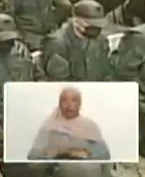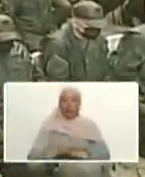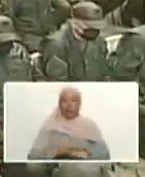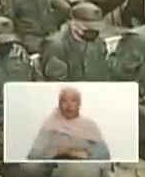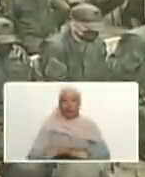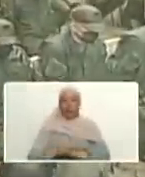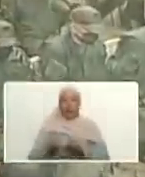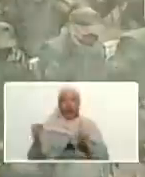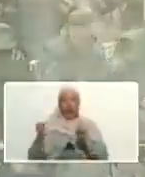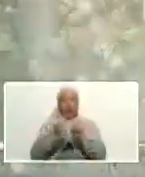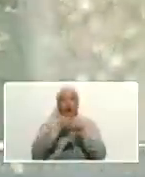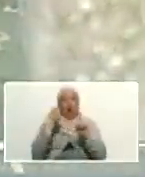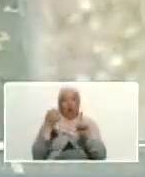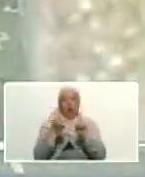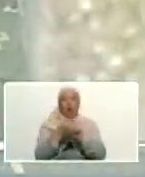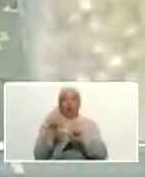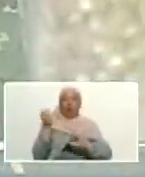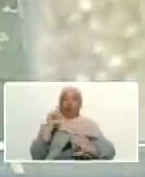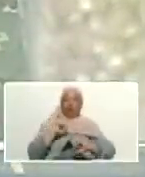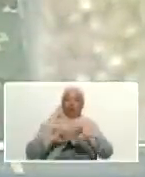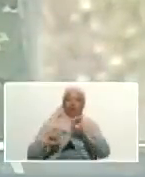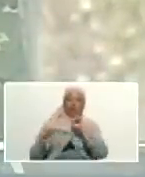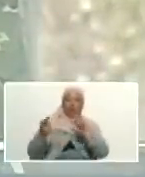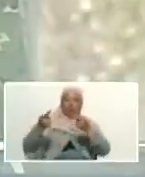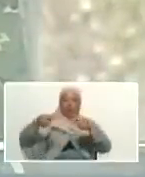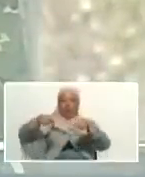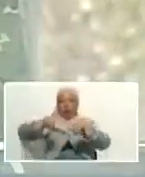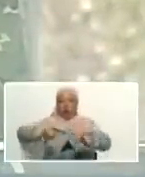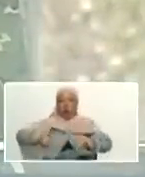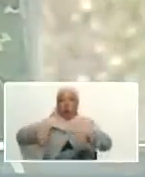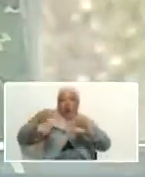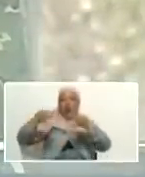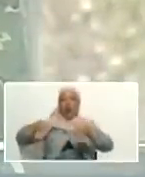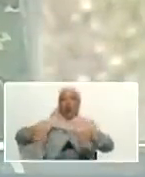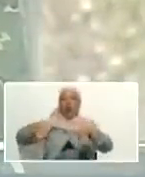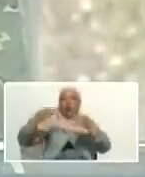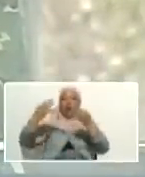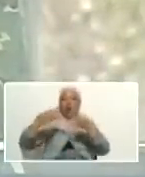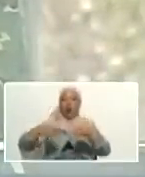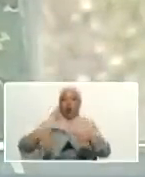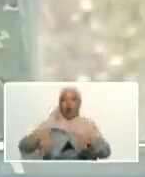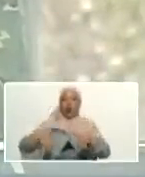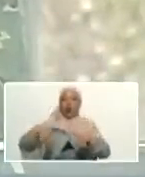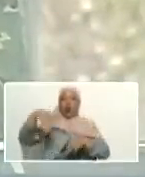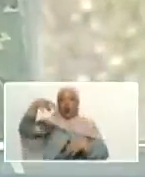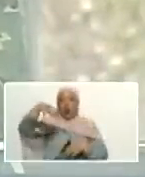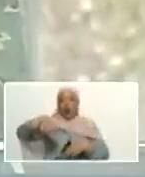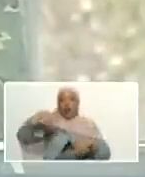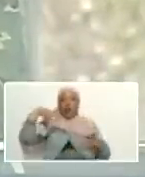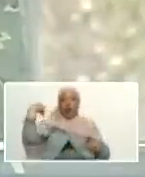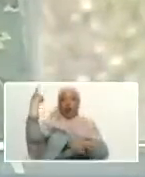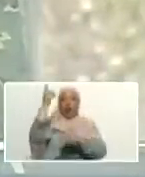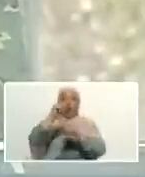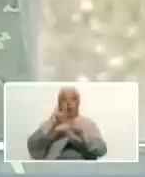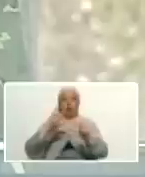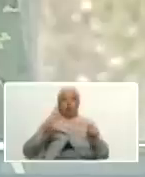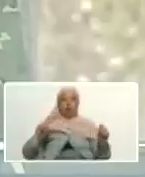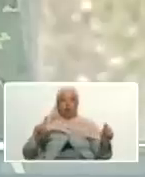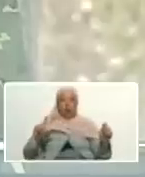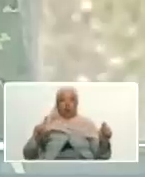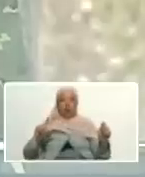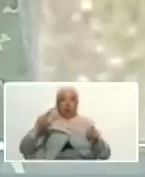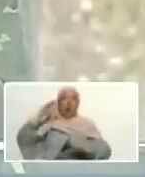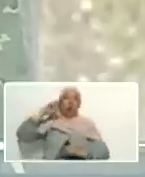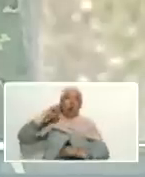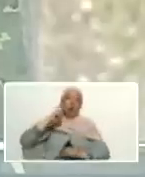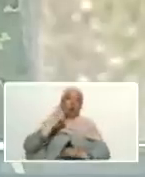la lucha contra la depredación y destrucción del medio ambiente en el estado Amazonas, en el estado